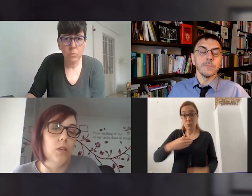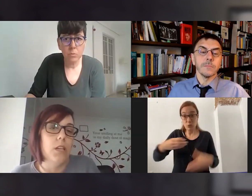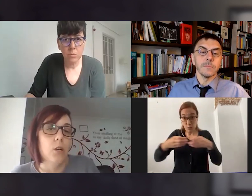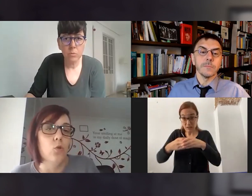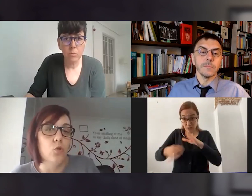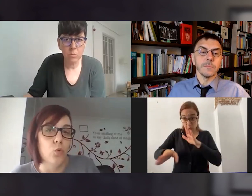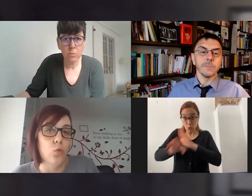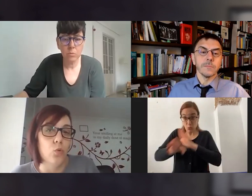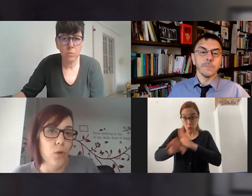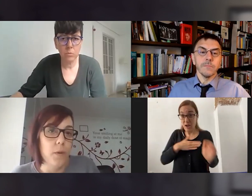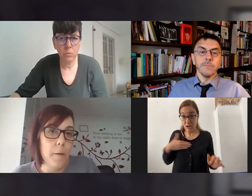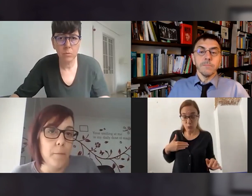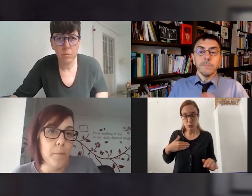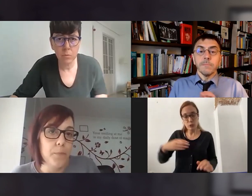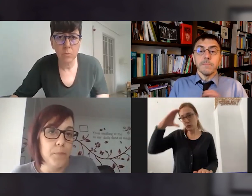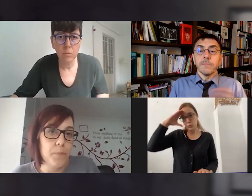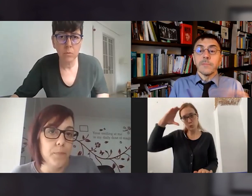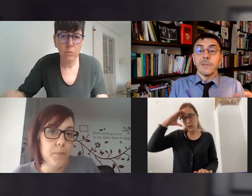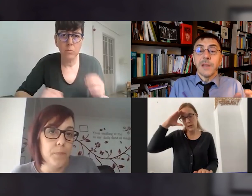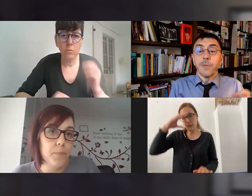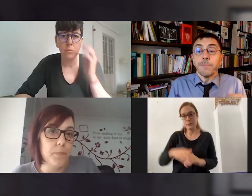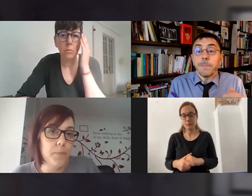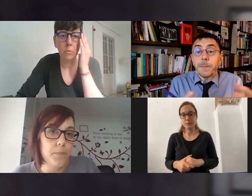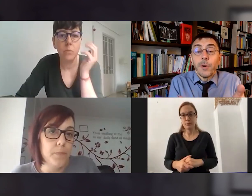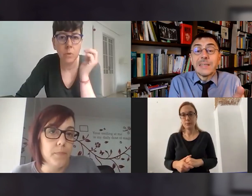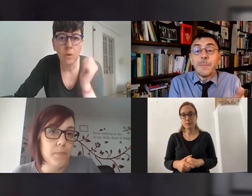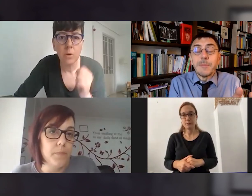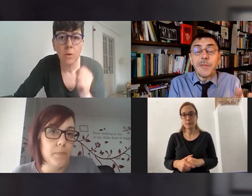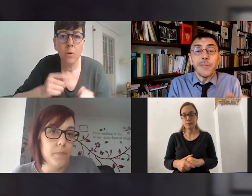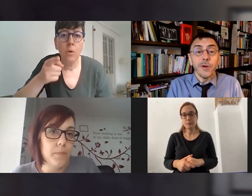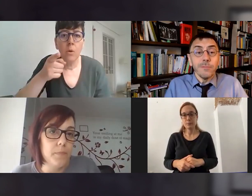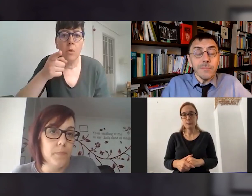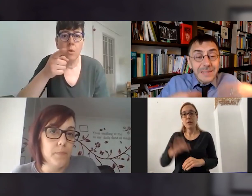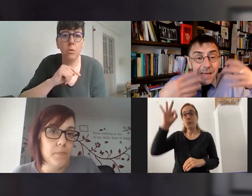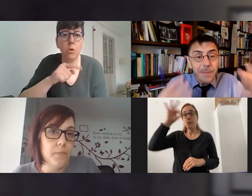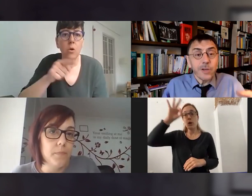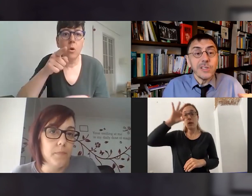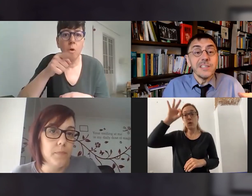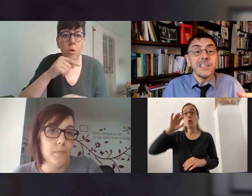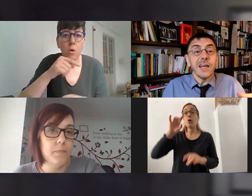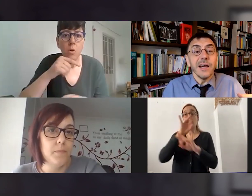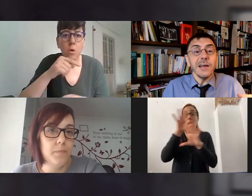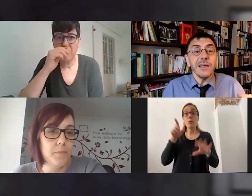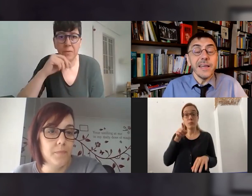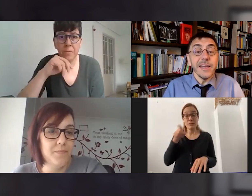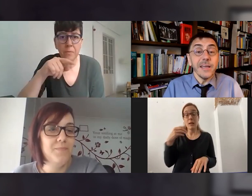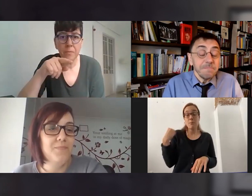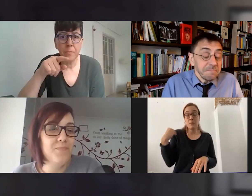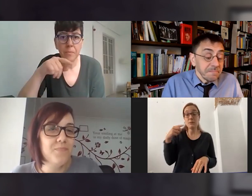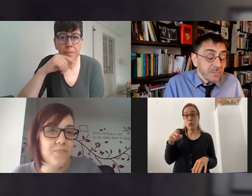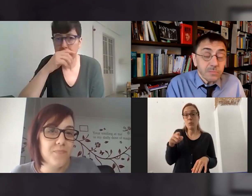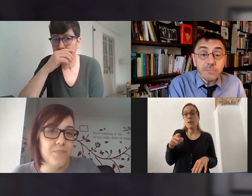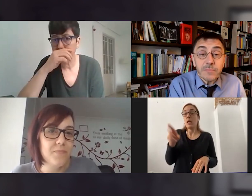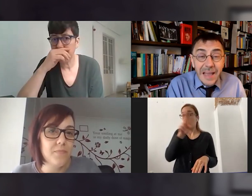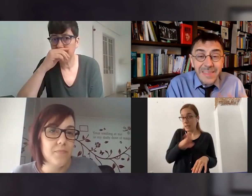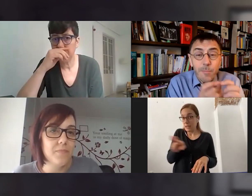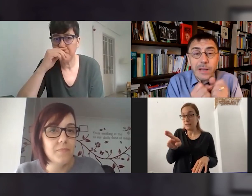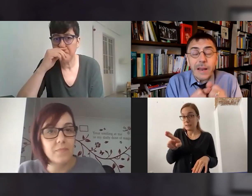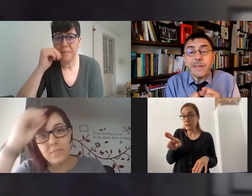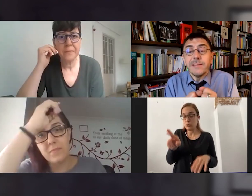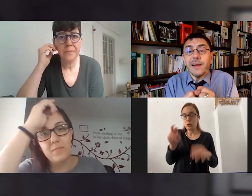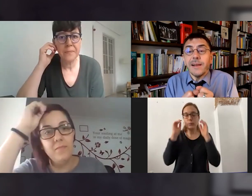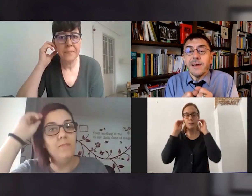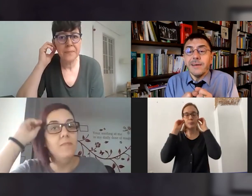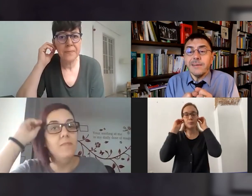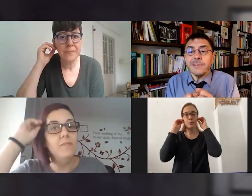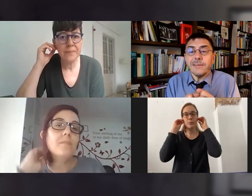queremos seguir construyendo. Claro, en esa misma dirección, déjame que os insista, ¿hay